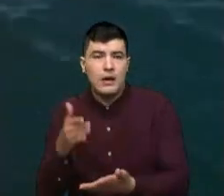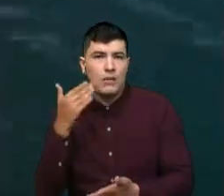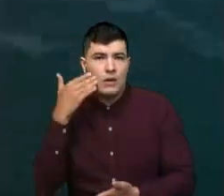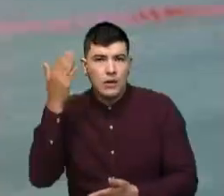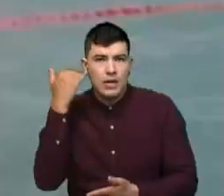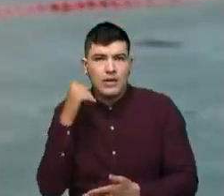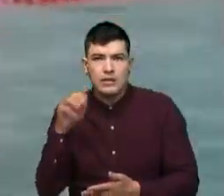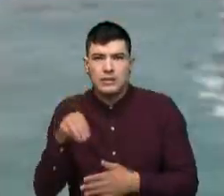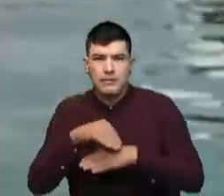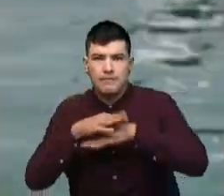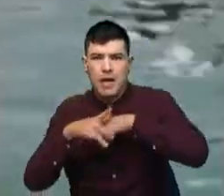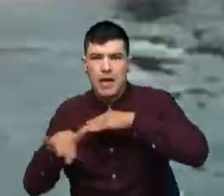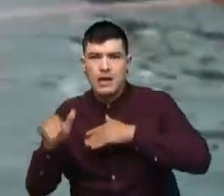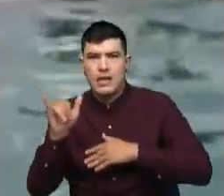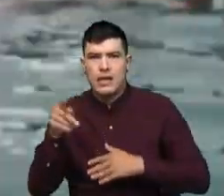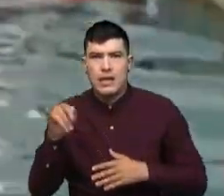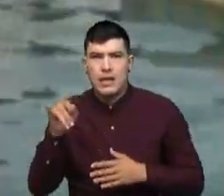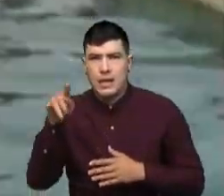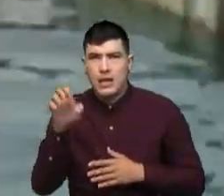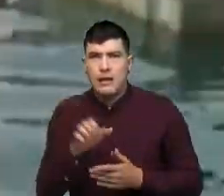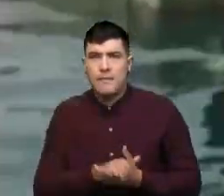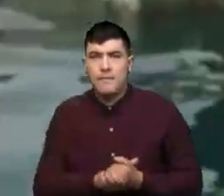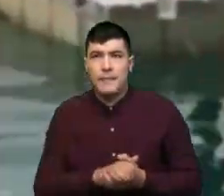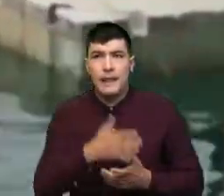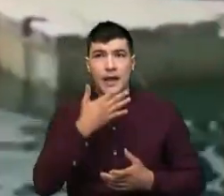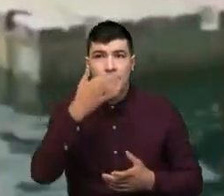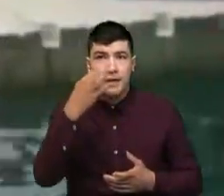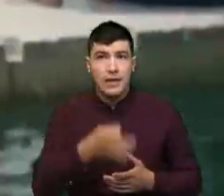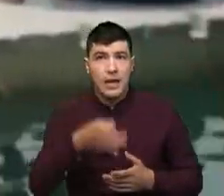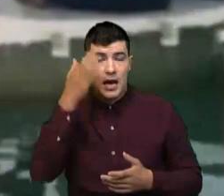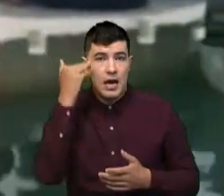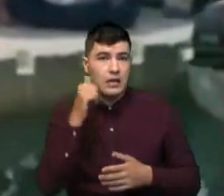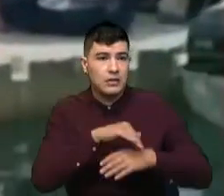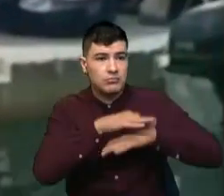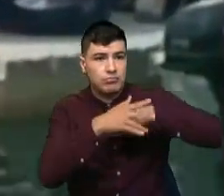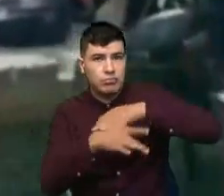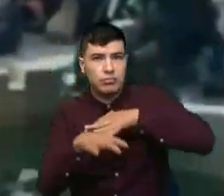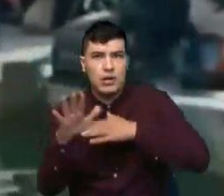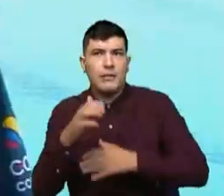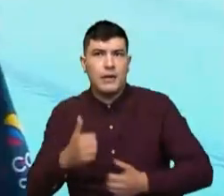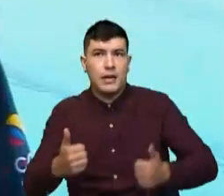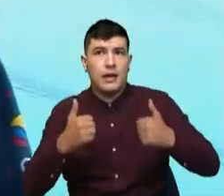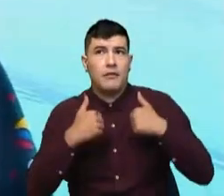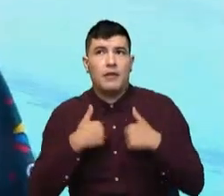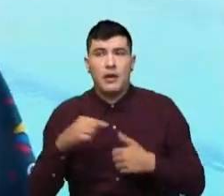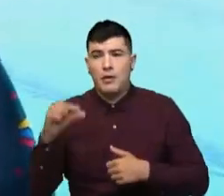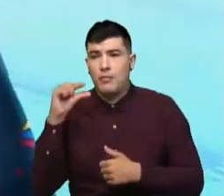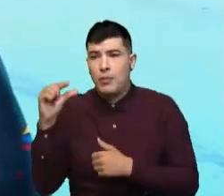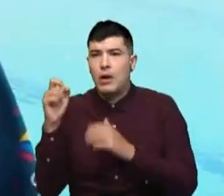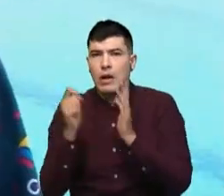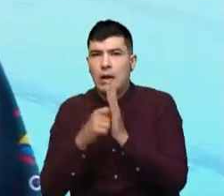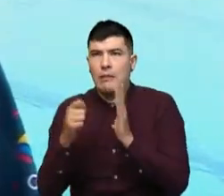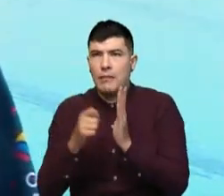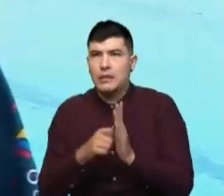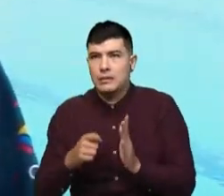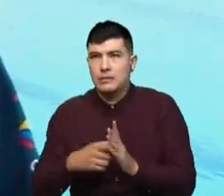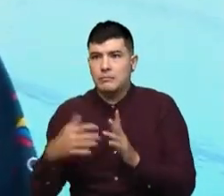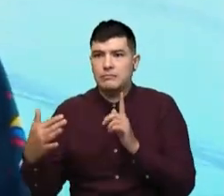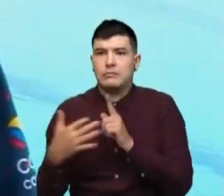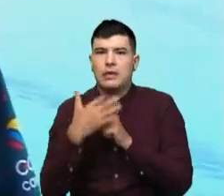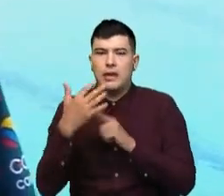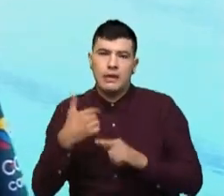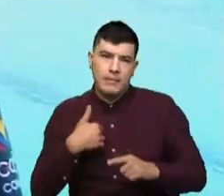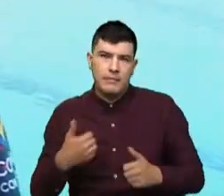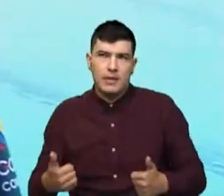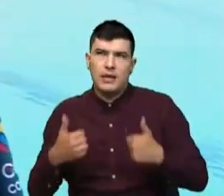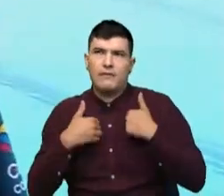mar de iquique la verdad pues estuvieron corrientes a favor de muy pocas viene en contra y pues favorecieron